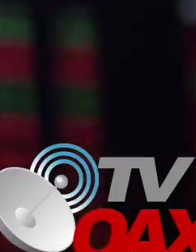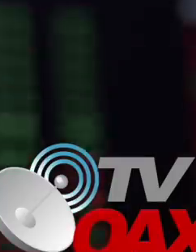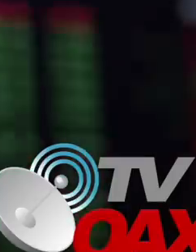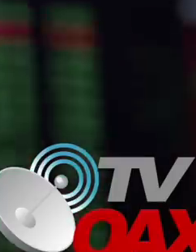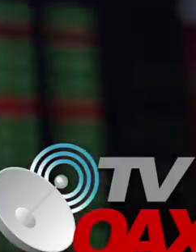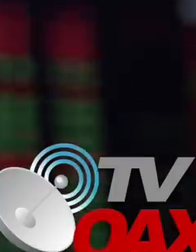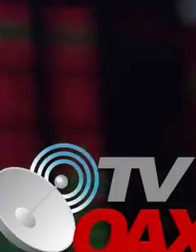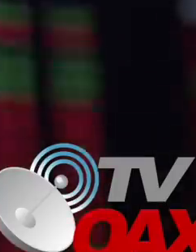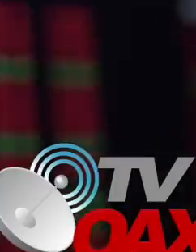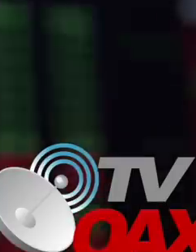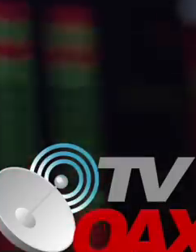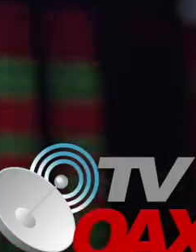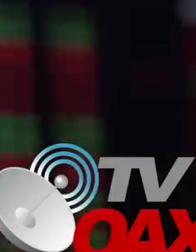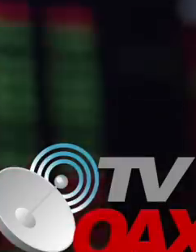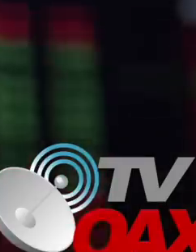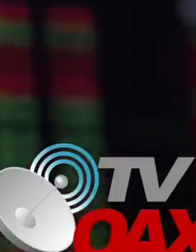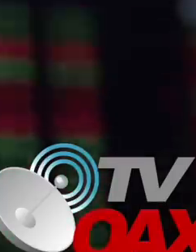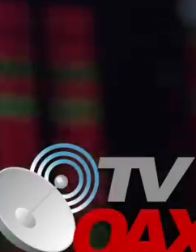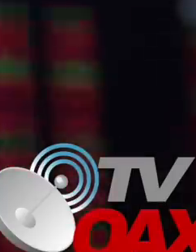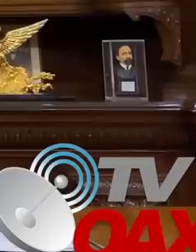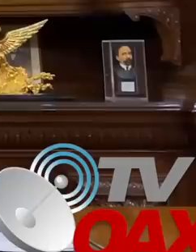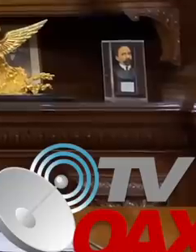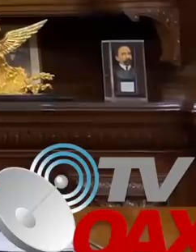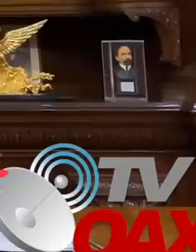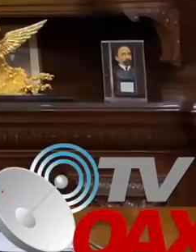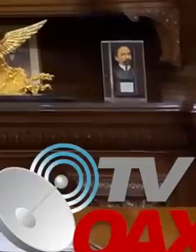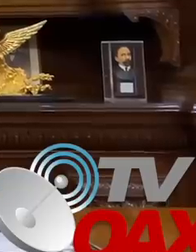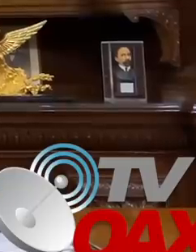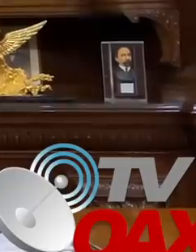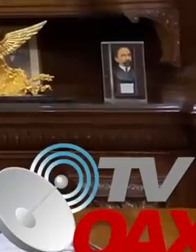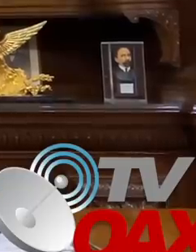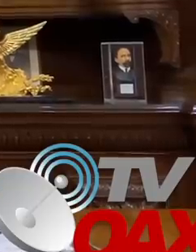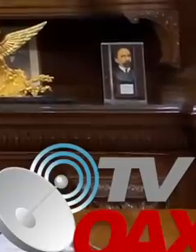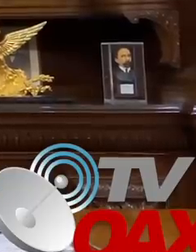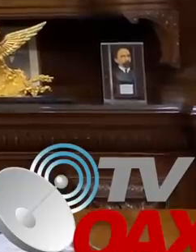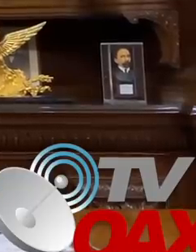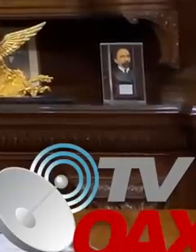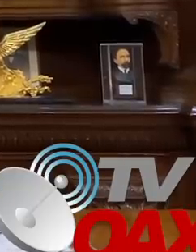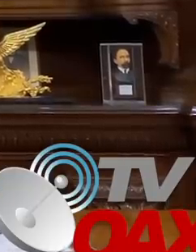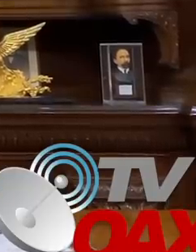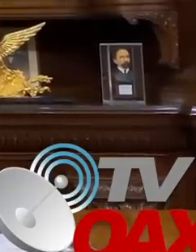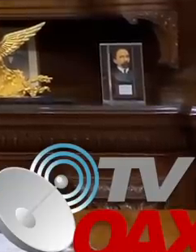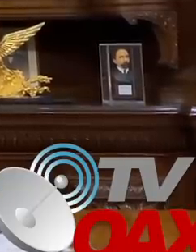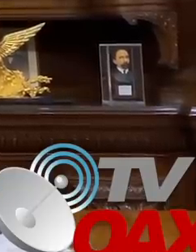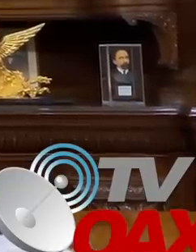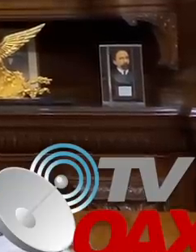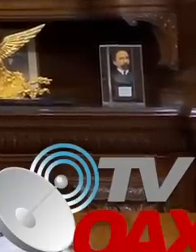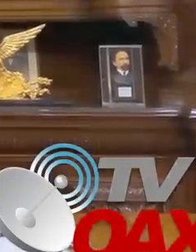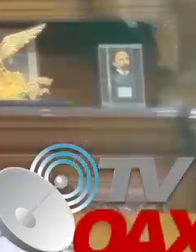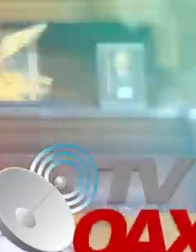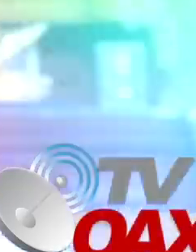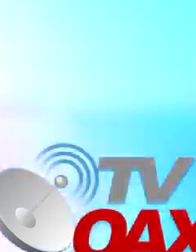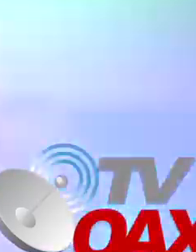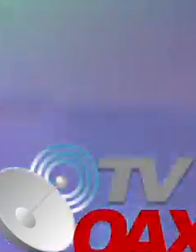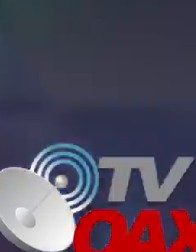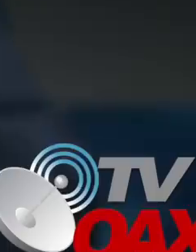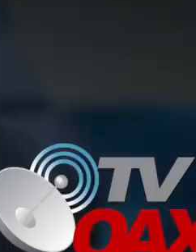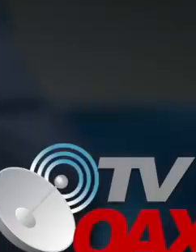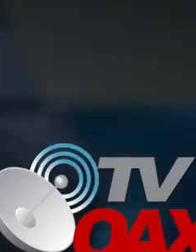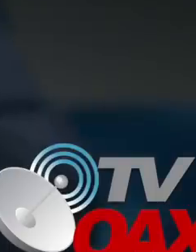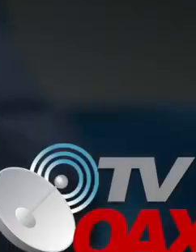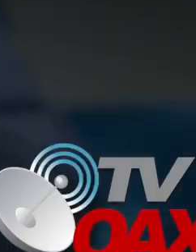buen negocio y en los próximos días se reunirá con el secretario de Hacienda, Rogelio Ramírez de la